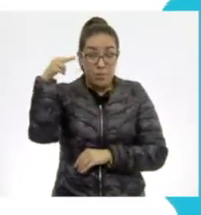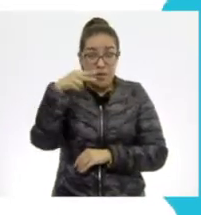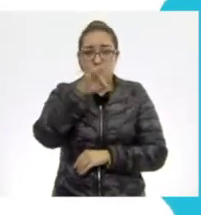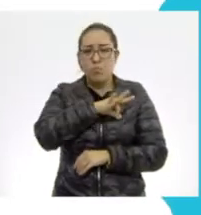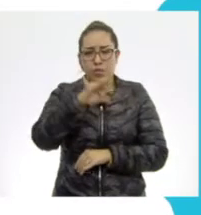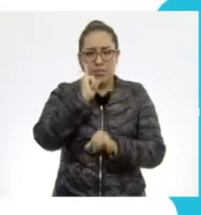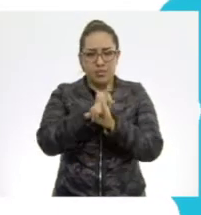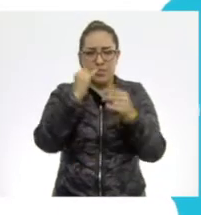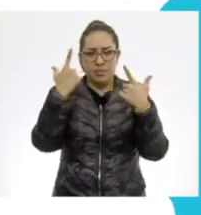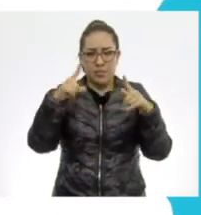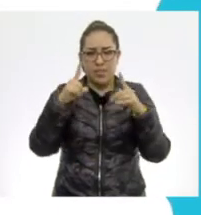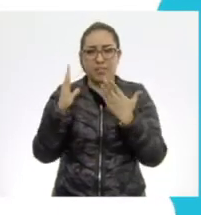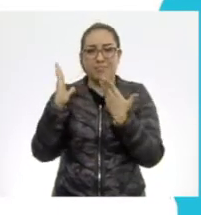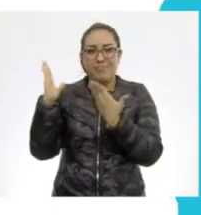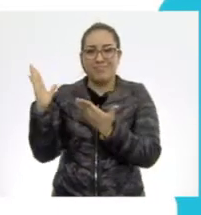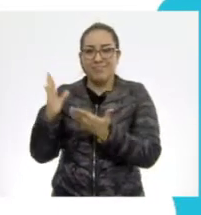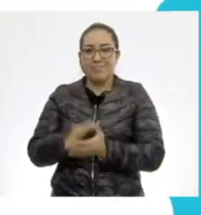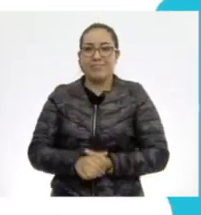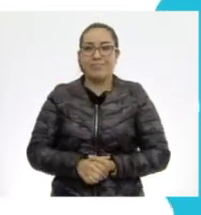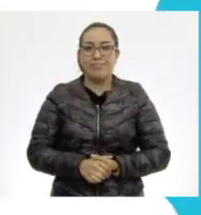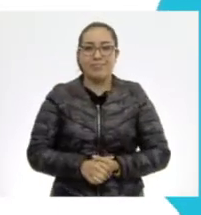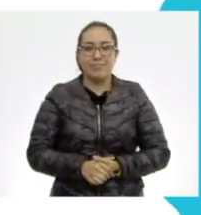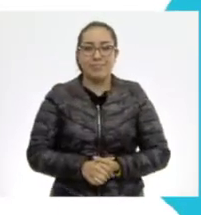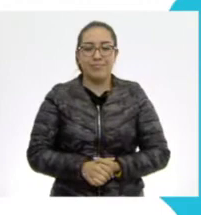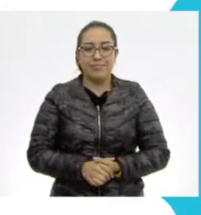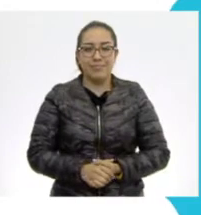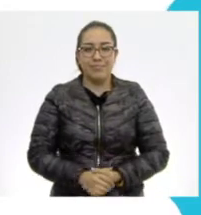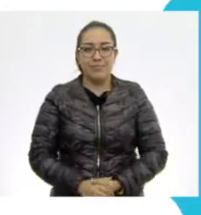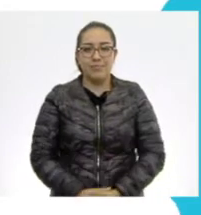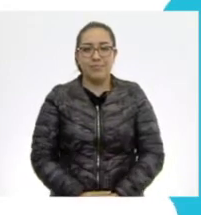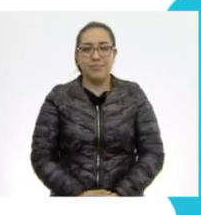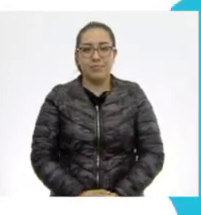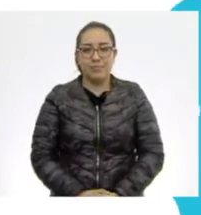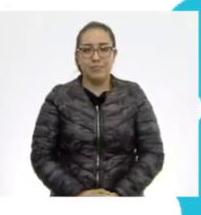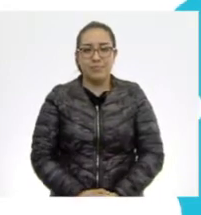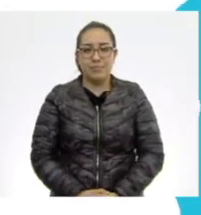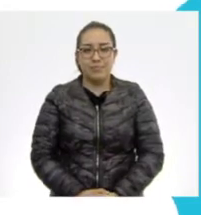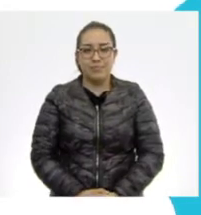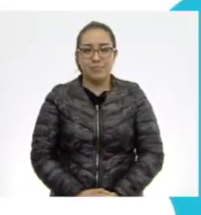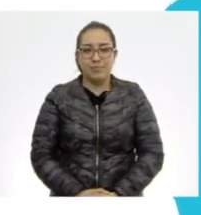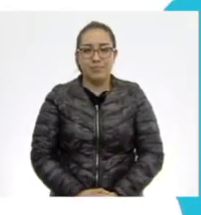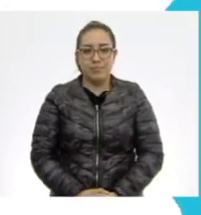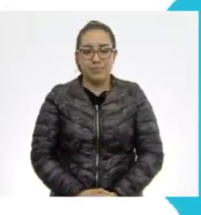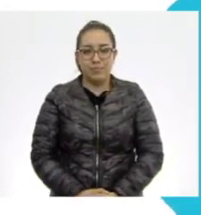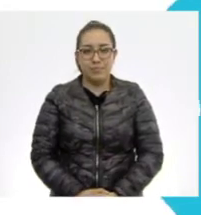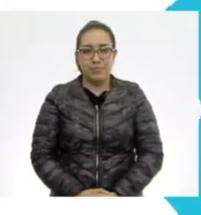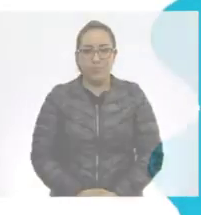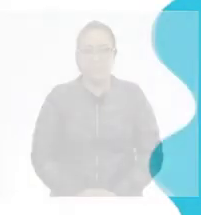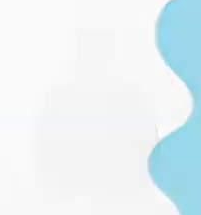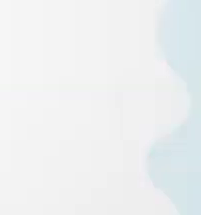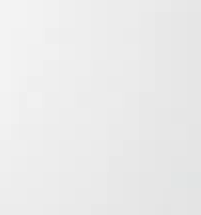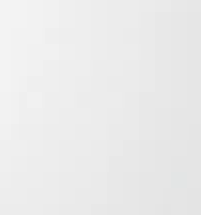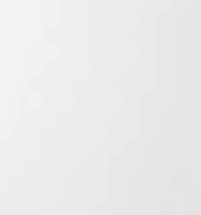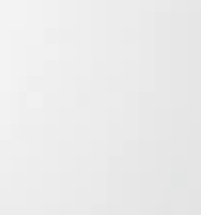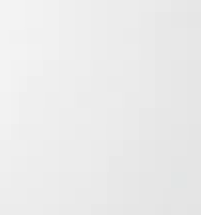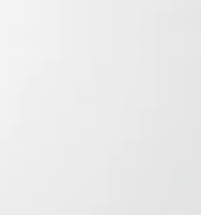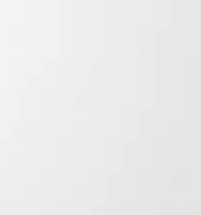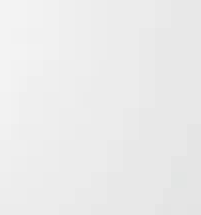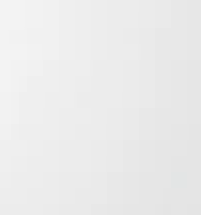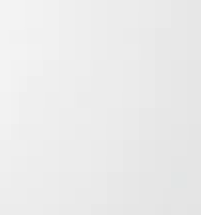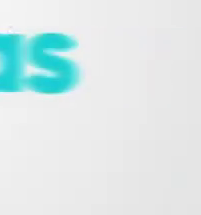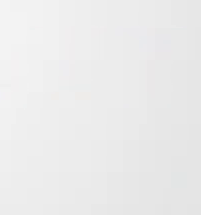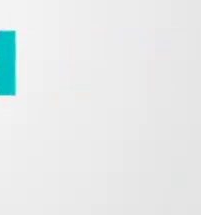2, los puedes encontrar en la siguiente liga: aprendeencasa.cep.gob.mx.